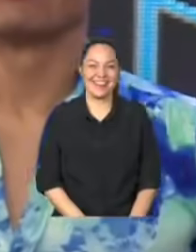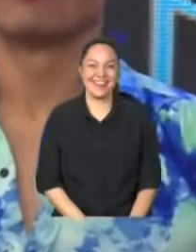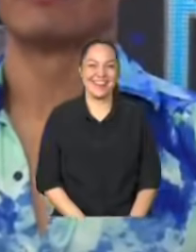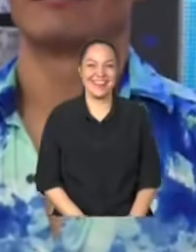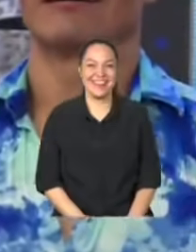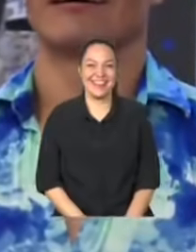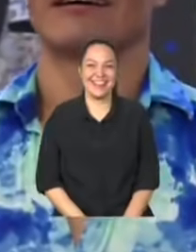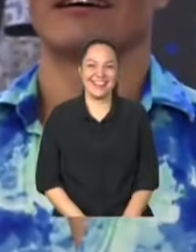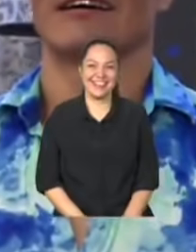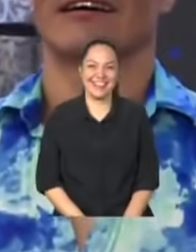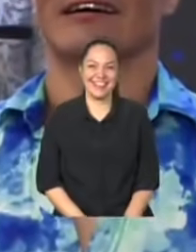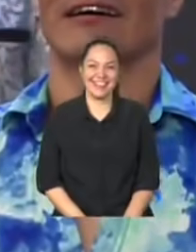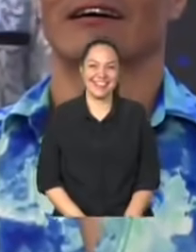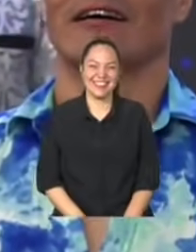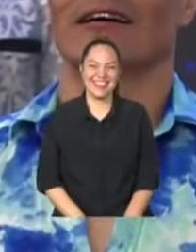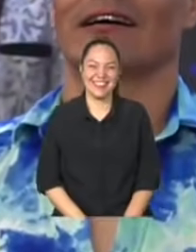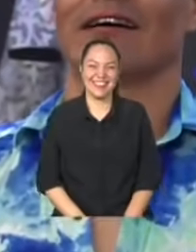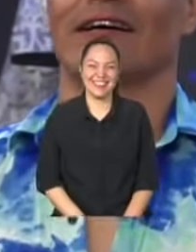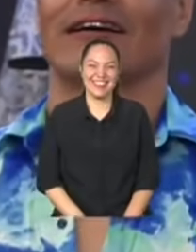Wonderful.